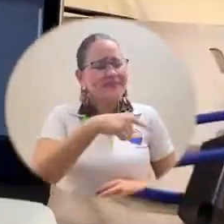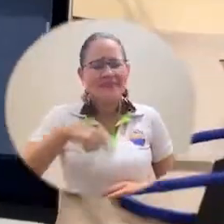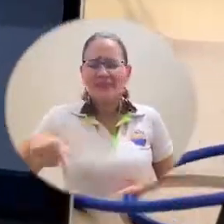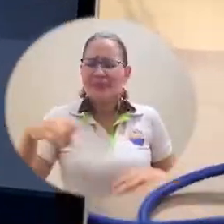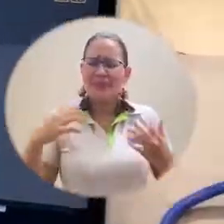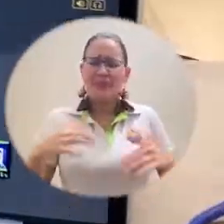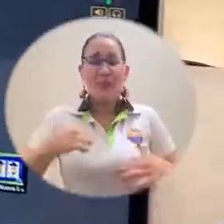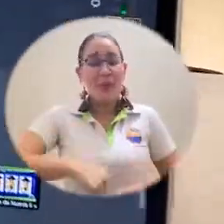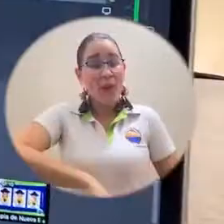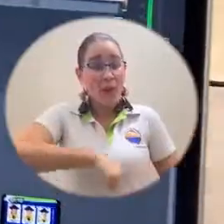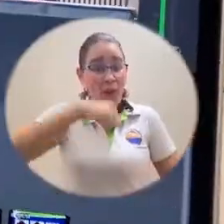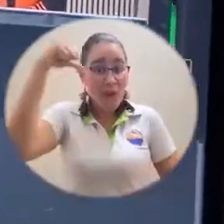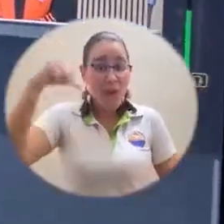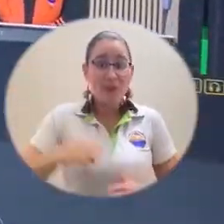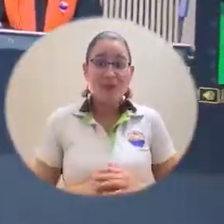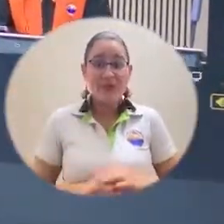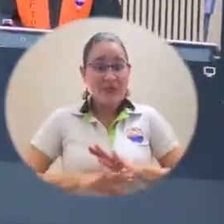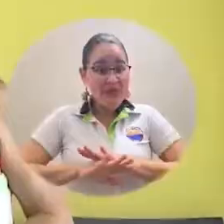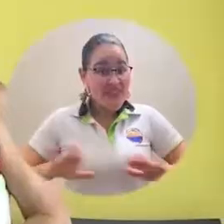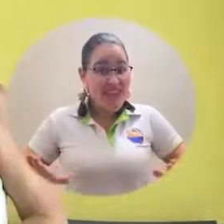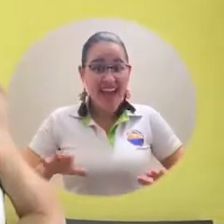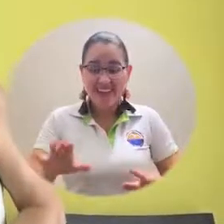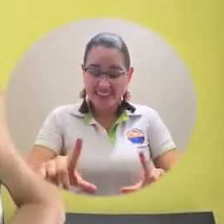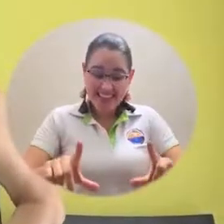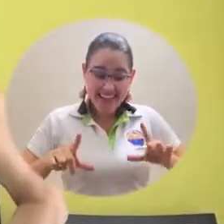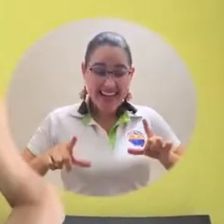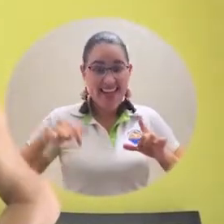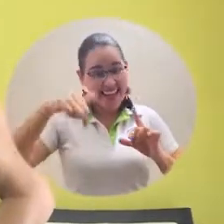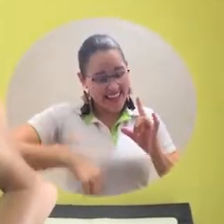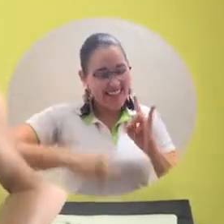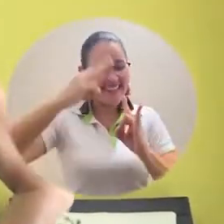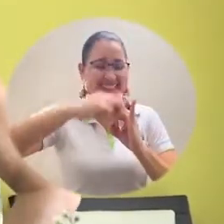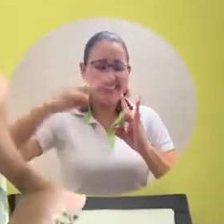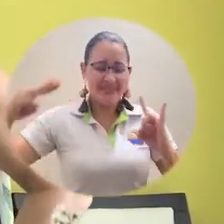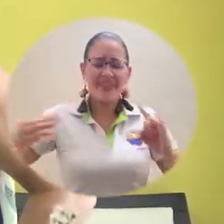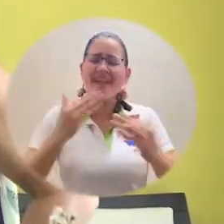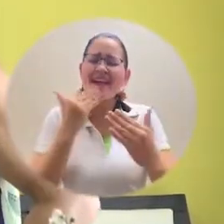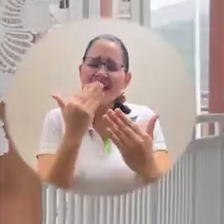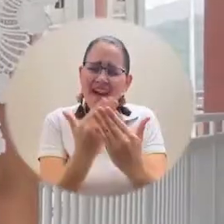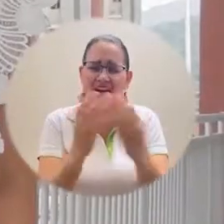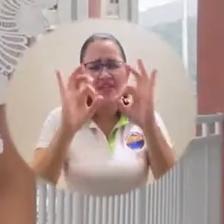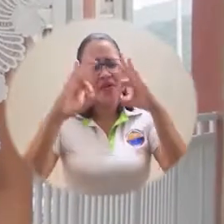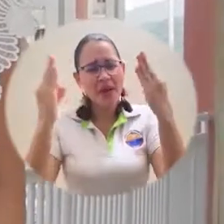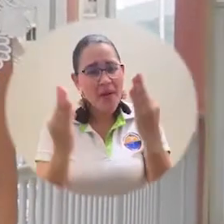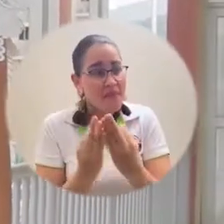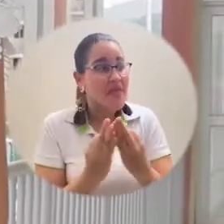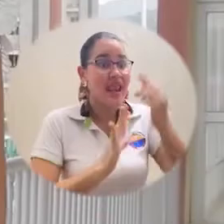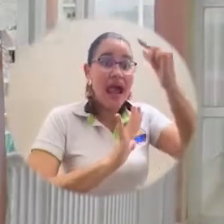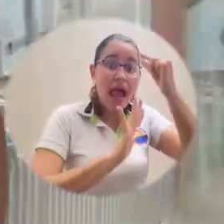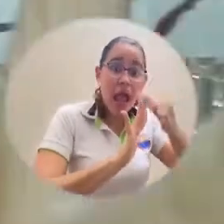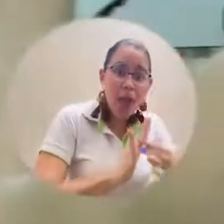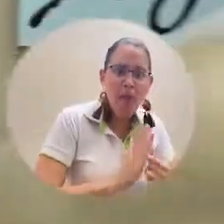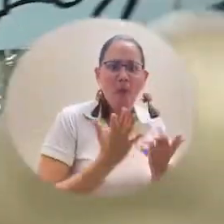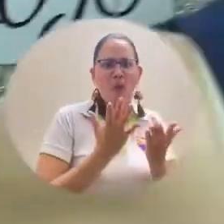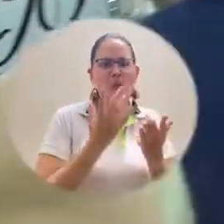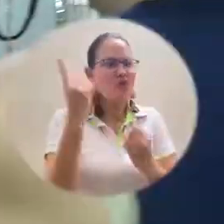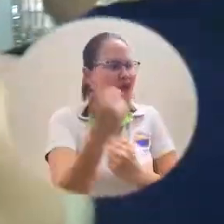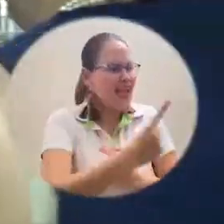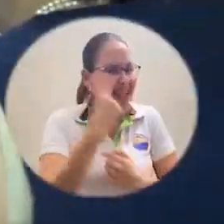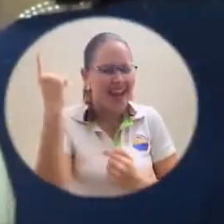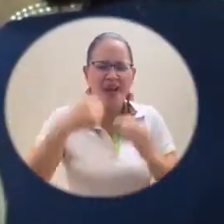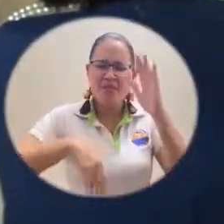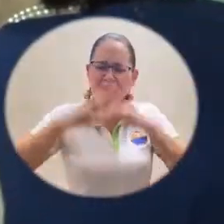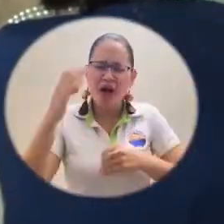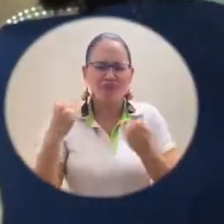estamos orgullosos de que hayan creído en esta institución. Le damos las gracias a sus familiares, a sus esposas, a sus esposos, que los acompañaron durante